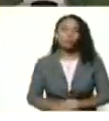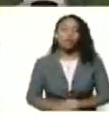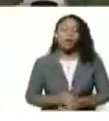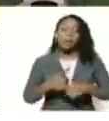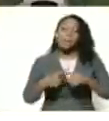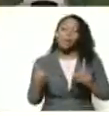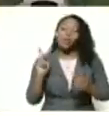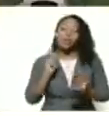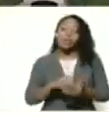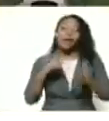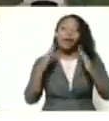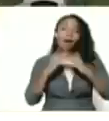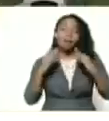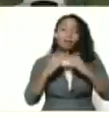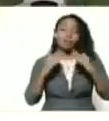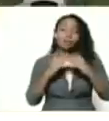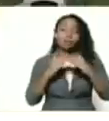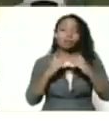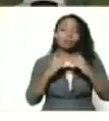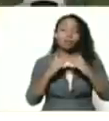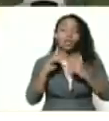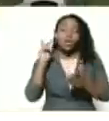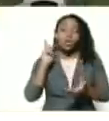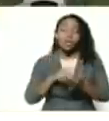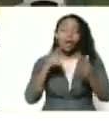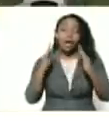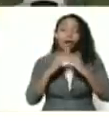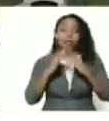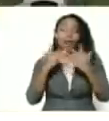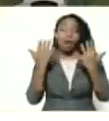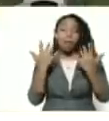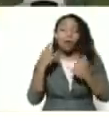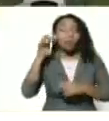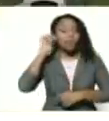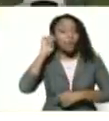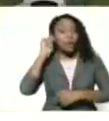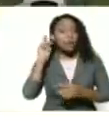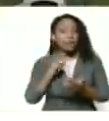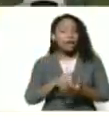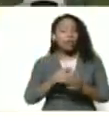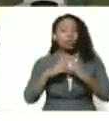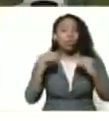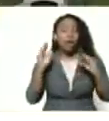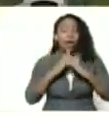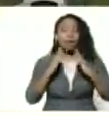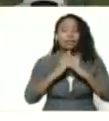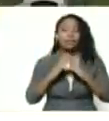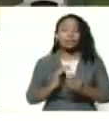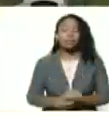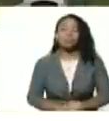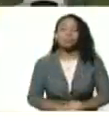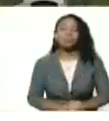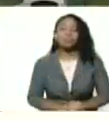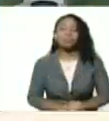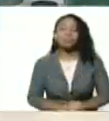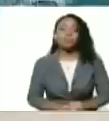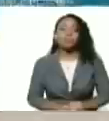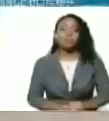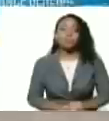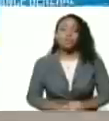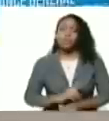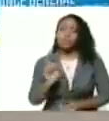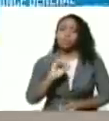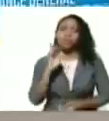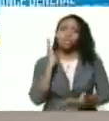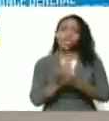Pero lo que llega al hogar y le llega a la mano de la mujer, le llega a todo el hogar. No